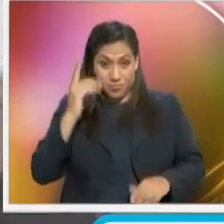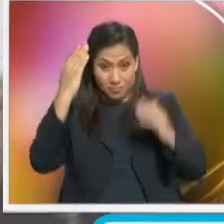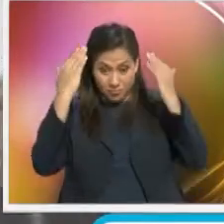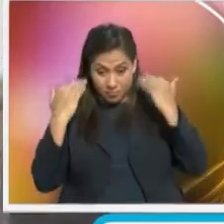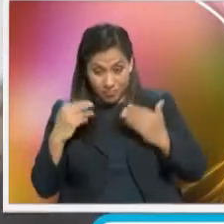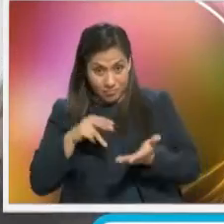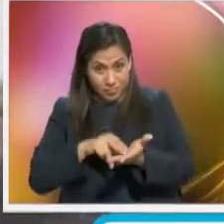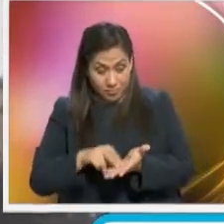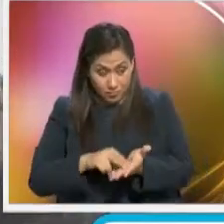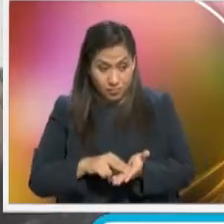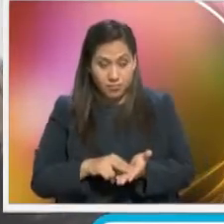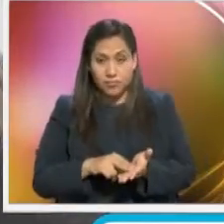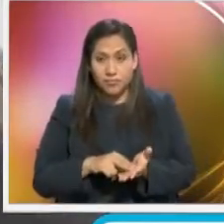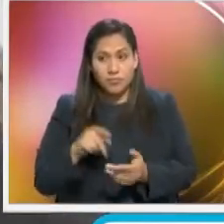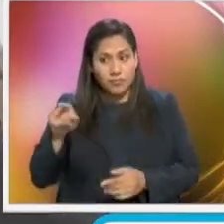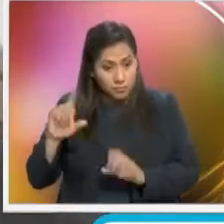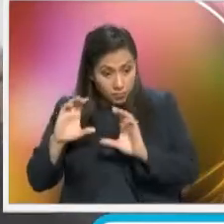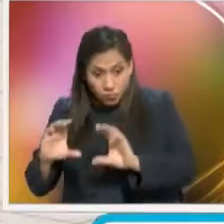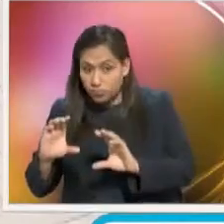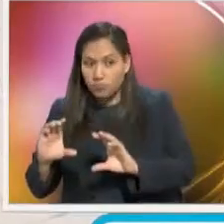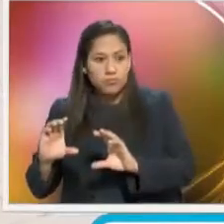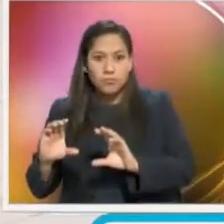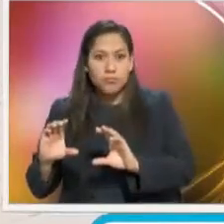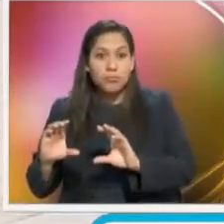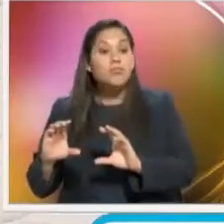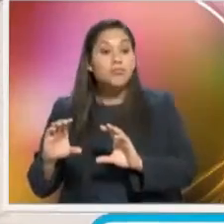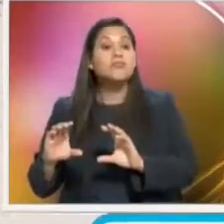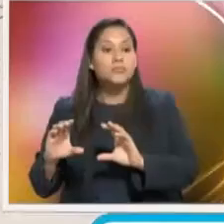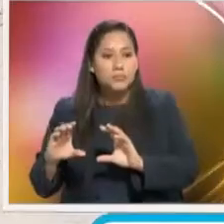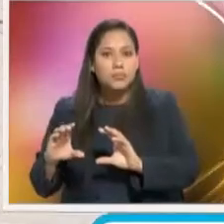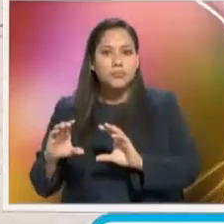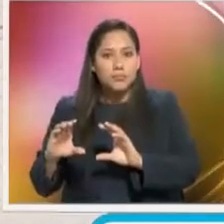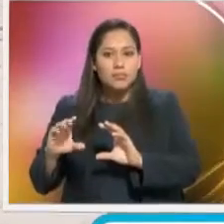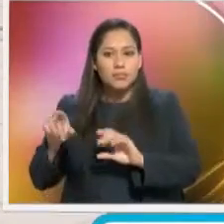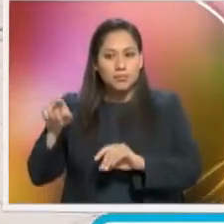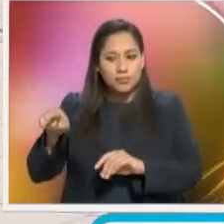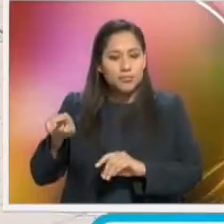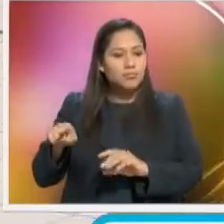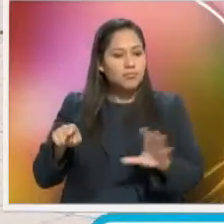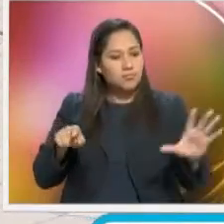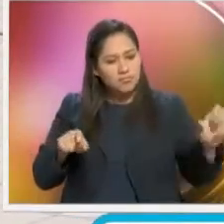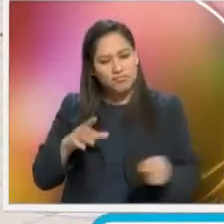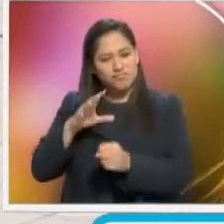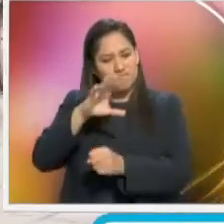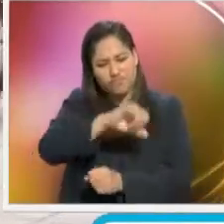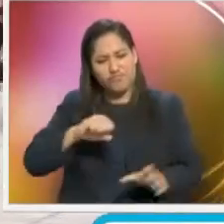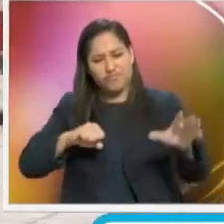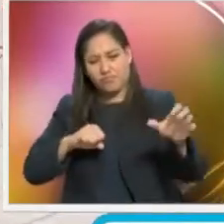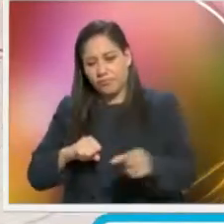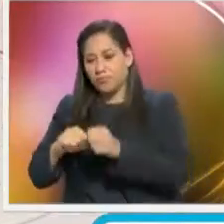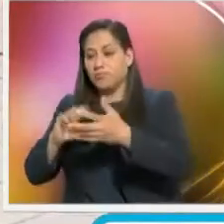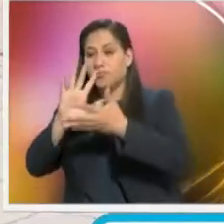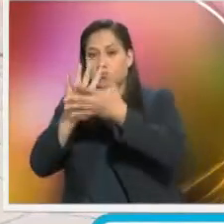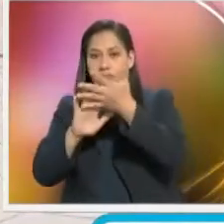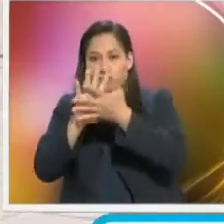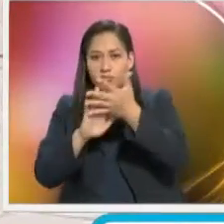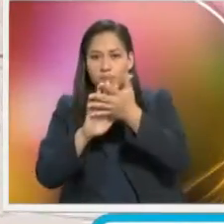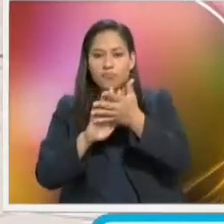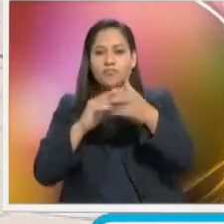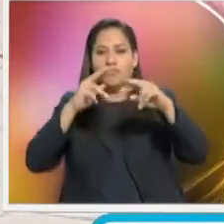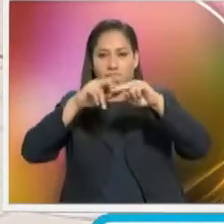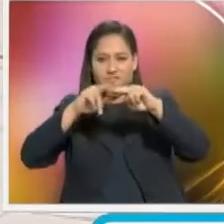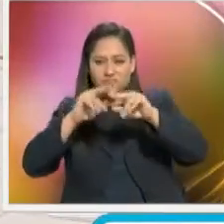los niños, ella no los cuida, ella lo que hace es que los encierra en unas jaulas de mimbre